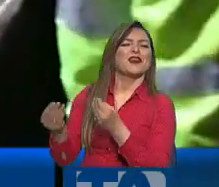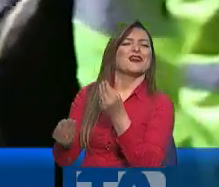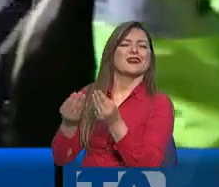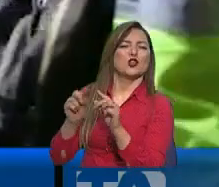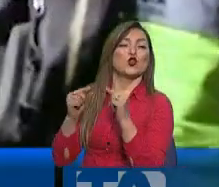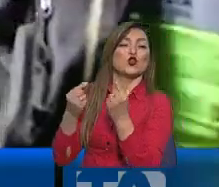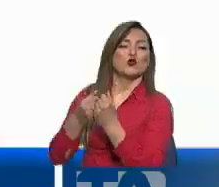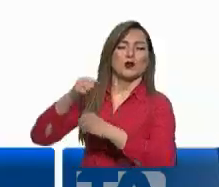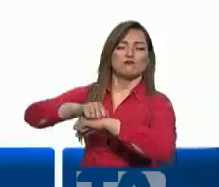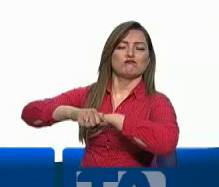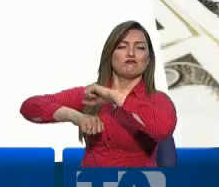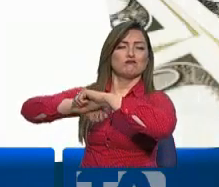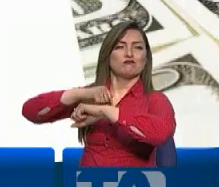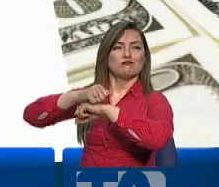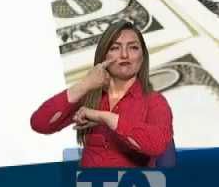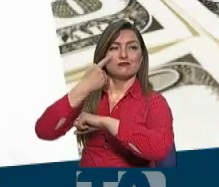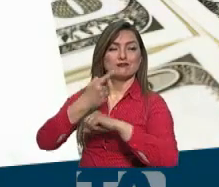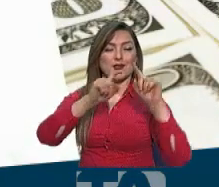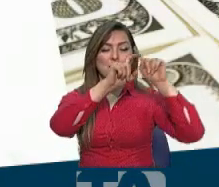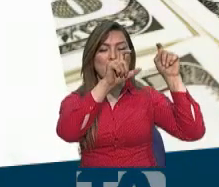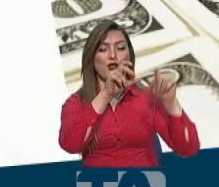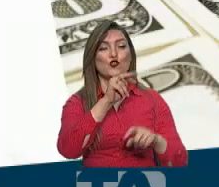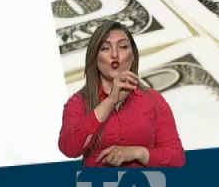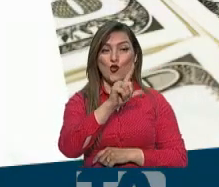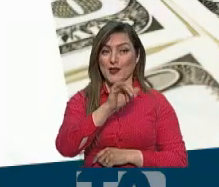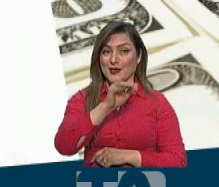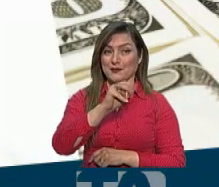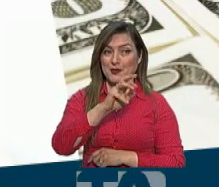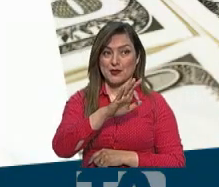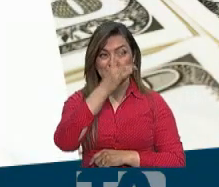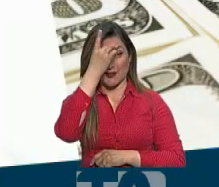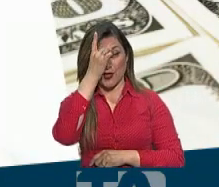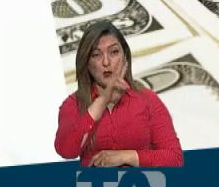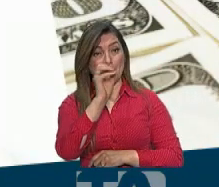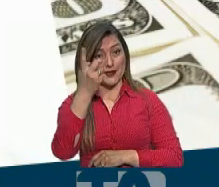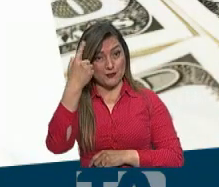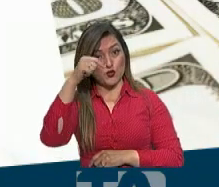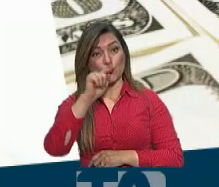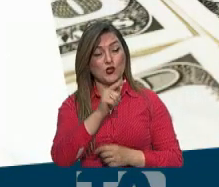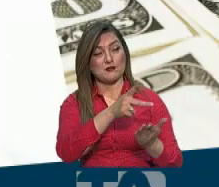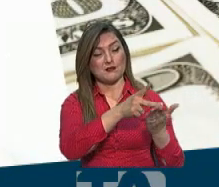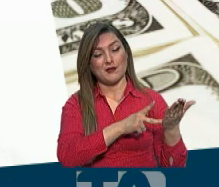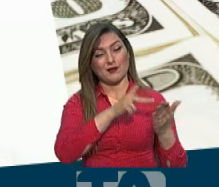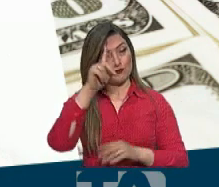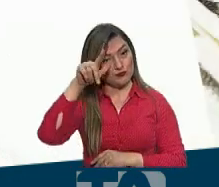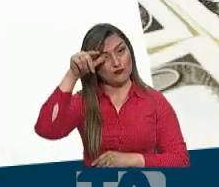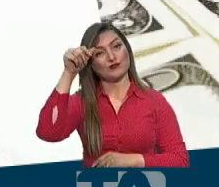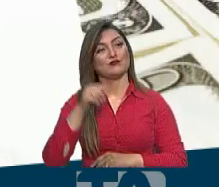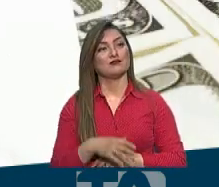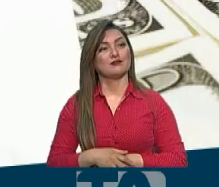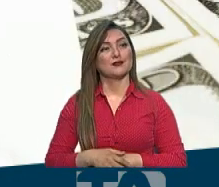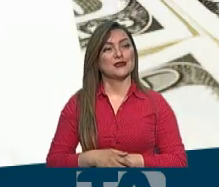formado una estructura que al evidenciar que la empresa no limite tenía una deuda por cobrar de 20 millones de dólares al estado ecuatoriano